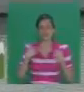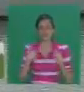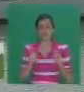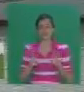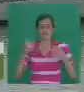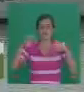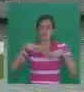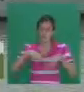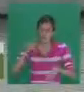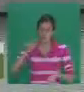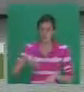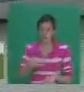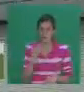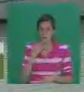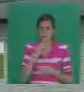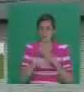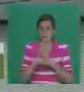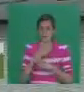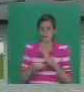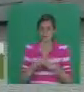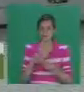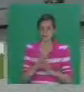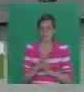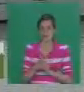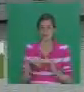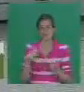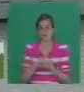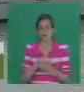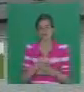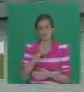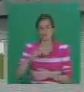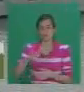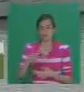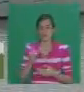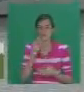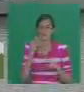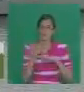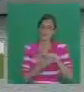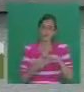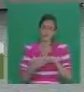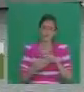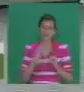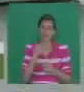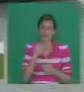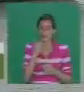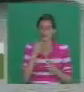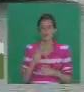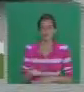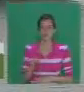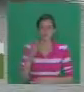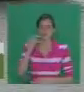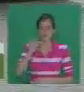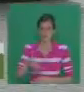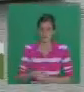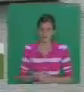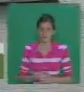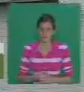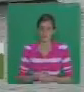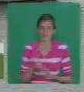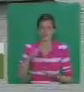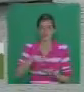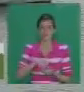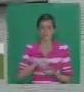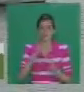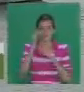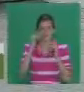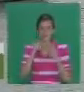lluvias, también va a realizarse la indemnización de las personas que tuvieron estos problemas. Coméntanos acerca de la importancia también de que el Estado tenga